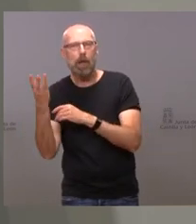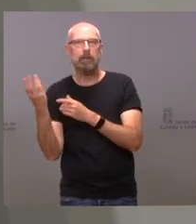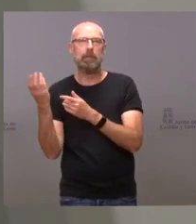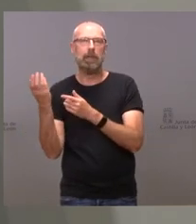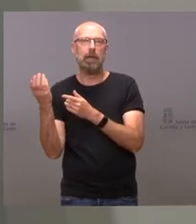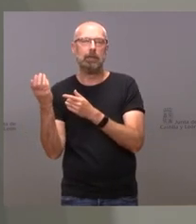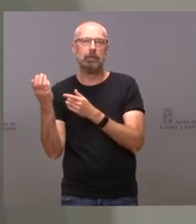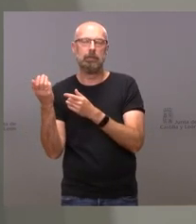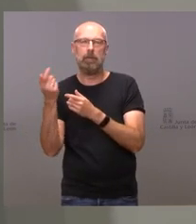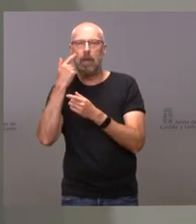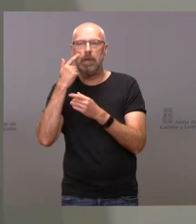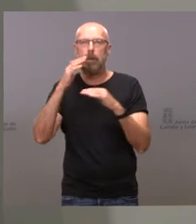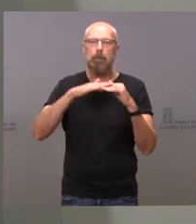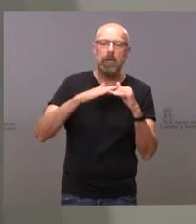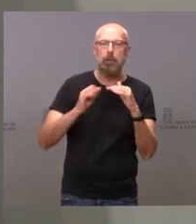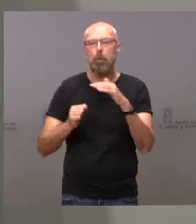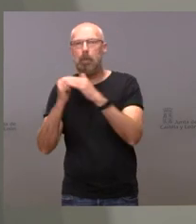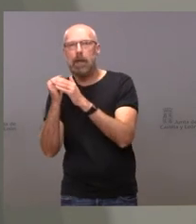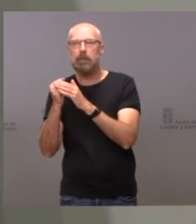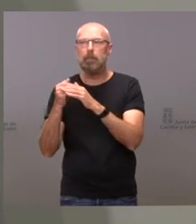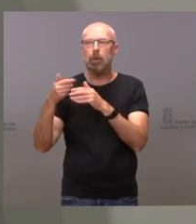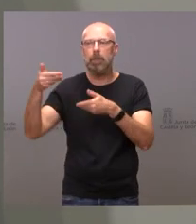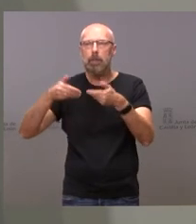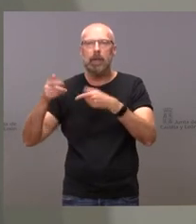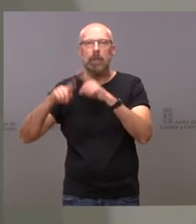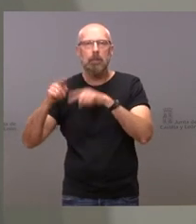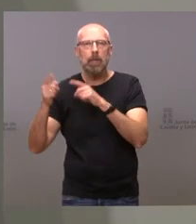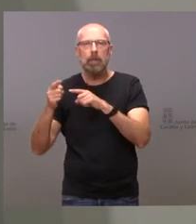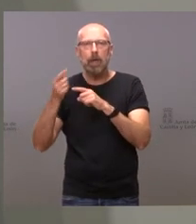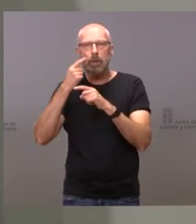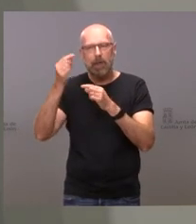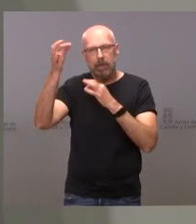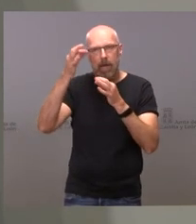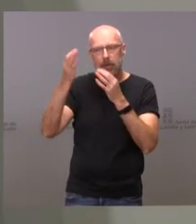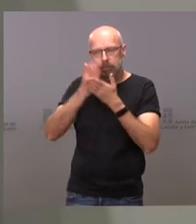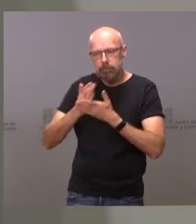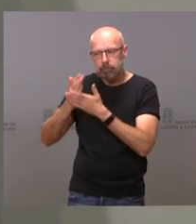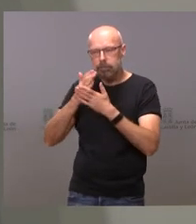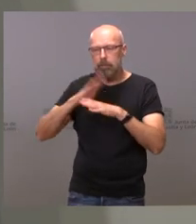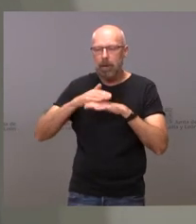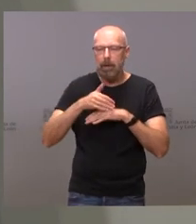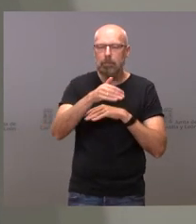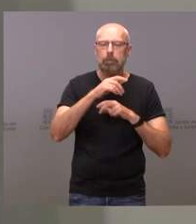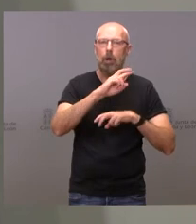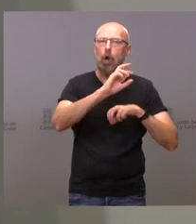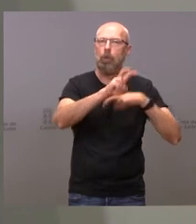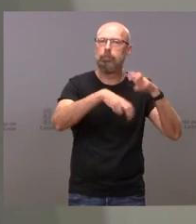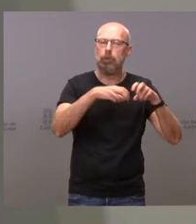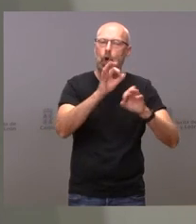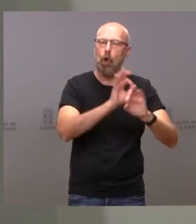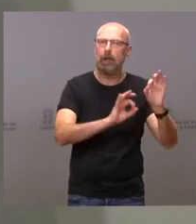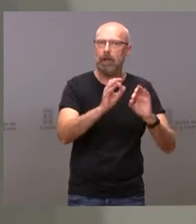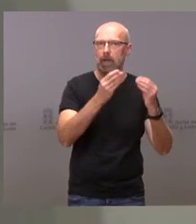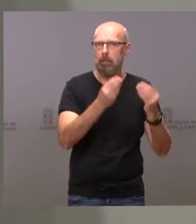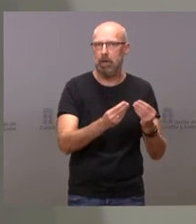déficit mínimo máximo vamos a tener para poder prever cómo vamos a organizar la asistencia. Hombre, uno puede hacerlo al buen